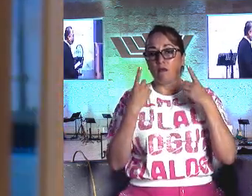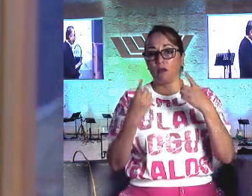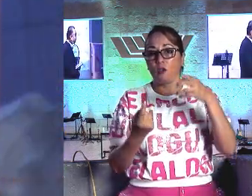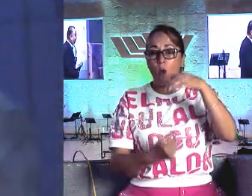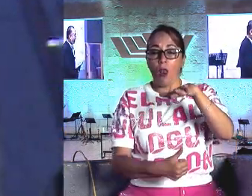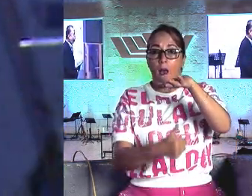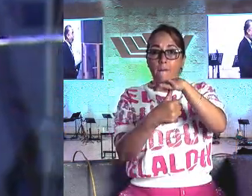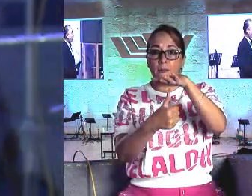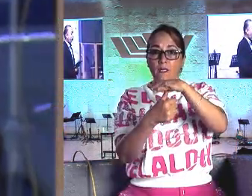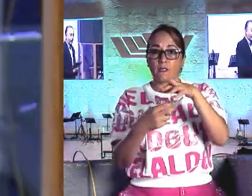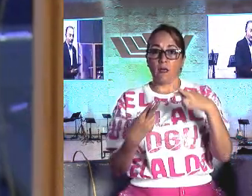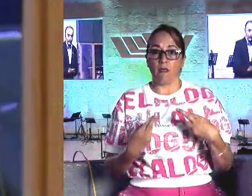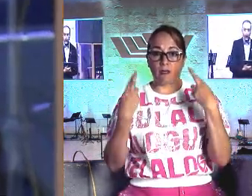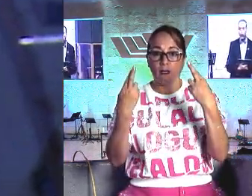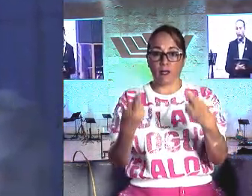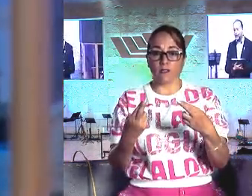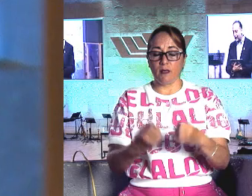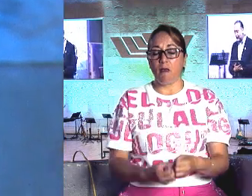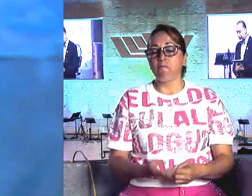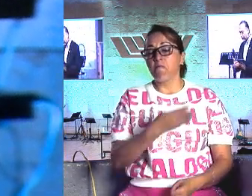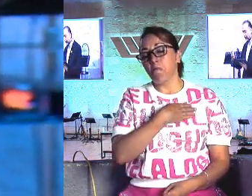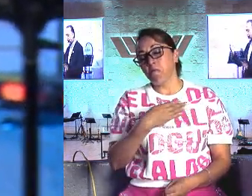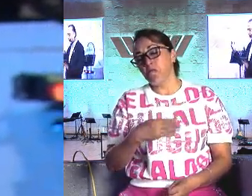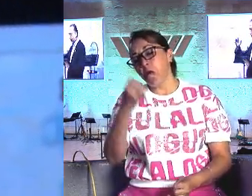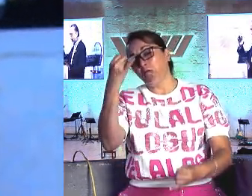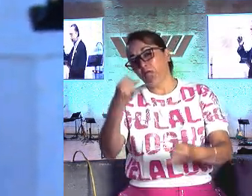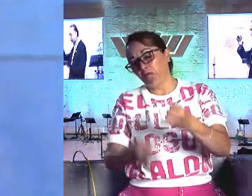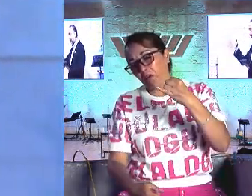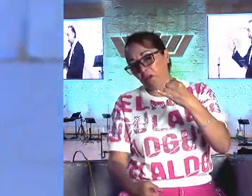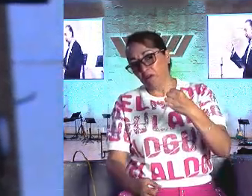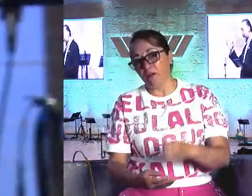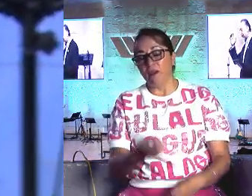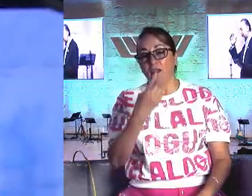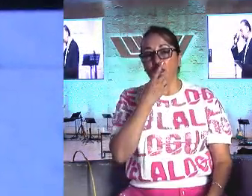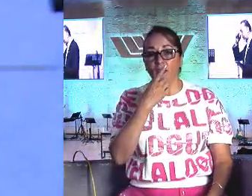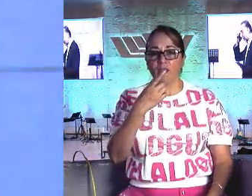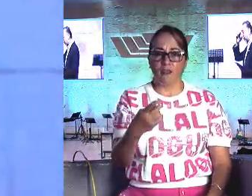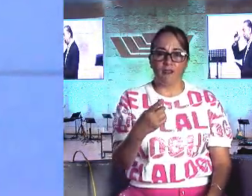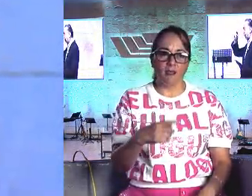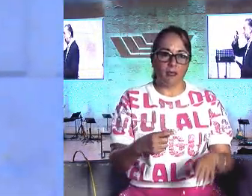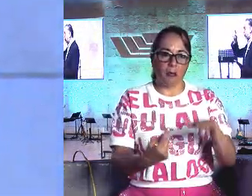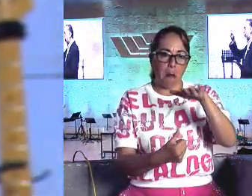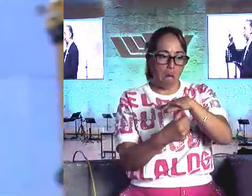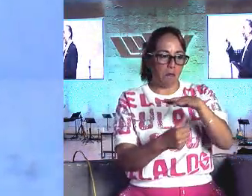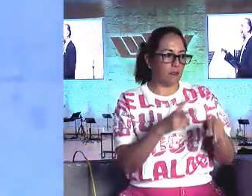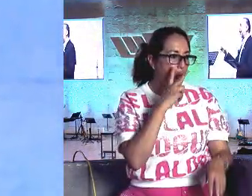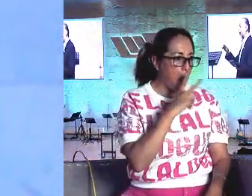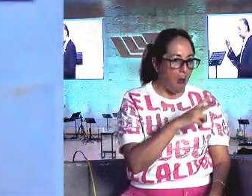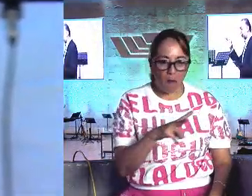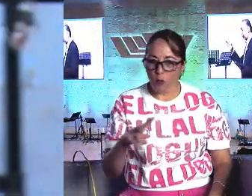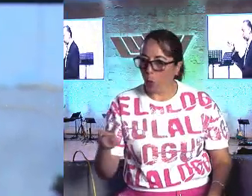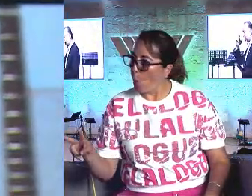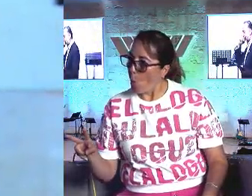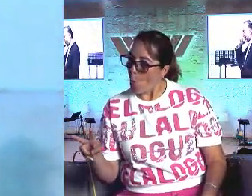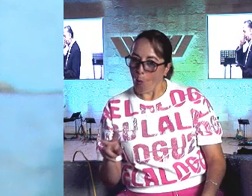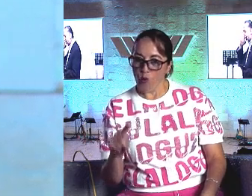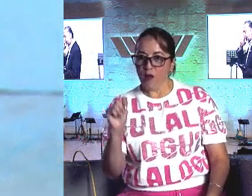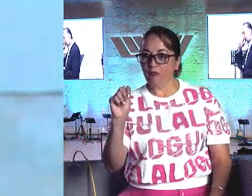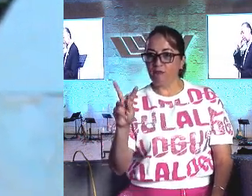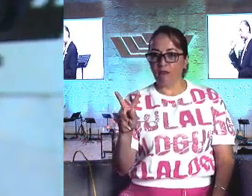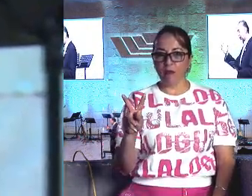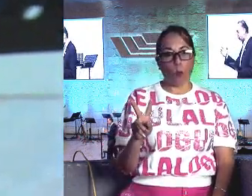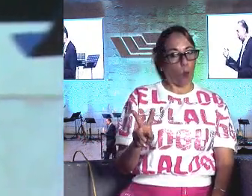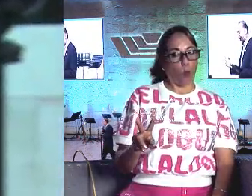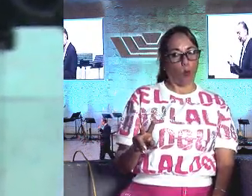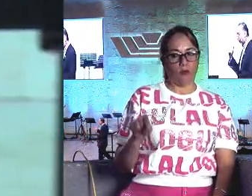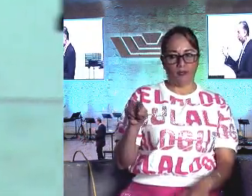pues en el Buen Fin aproveché y fui y vi que había en la mesa de regalos y vi que tenían una pantalla de 80 pulgadas. Dije: pues